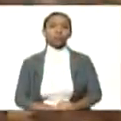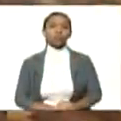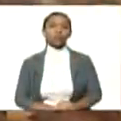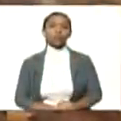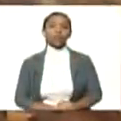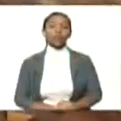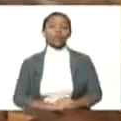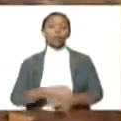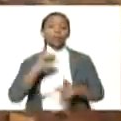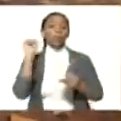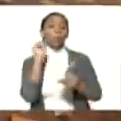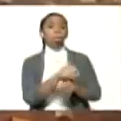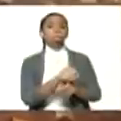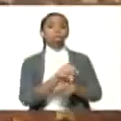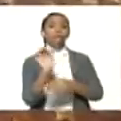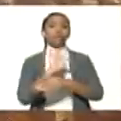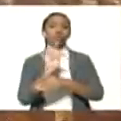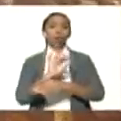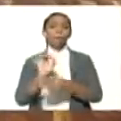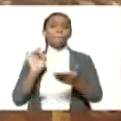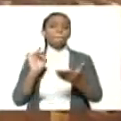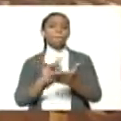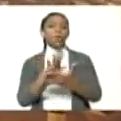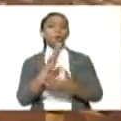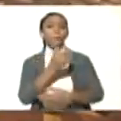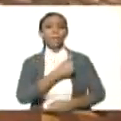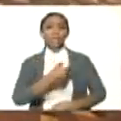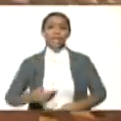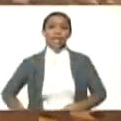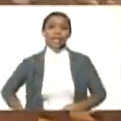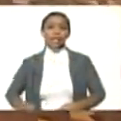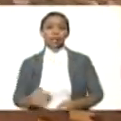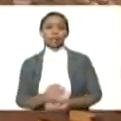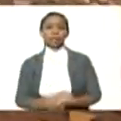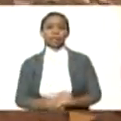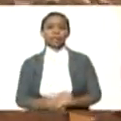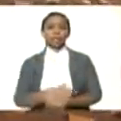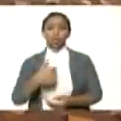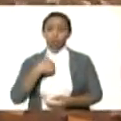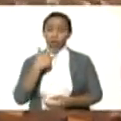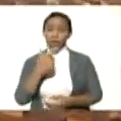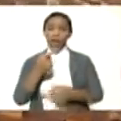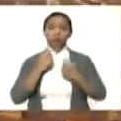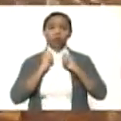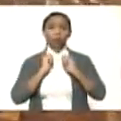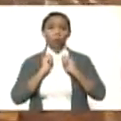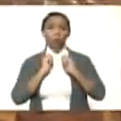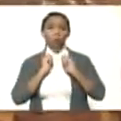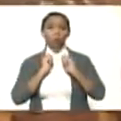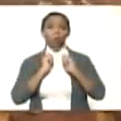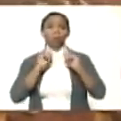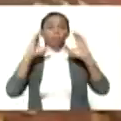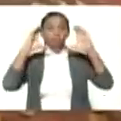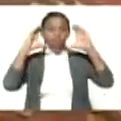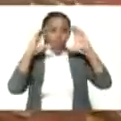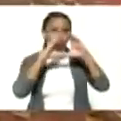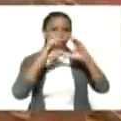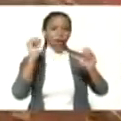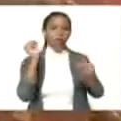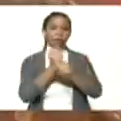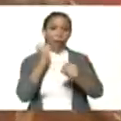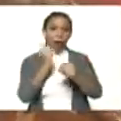Y por abandono de funciones me sacaban de la presidencia. Y yo le dije a Aristóbulo, Aristóbulo, vamos a concentrarnos en nuestro